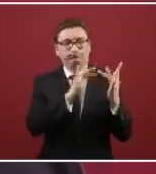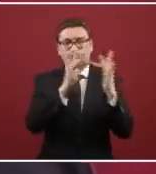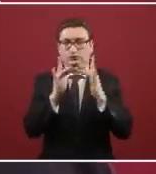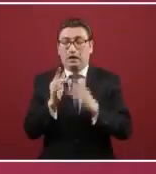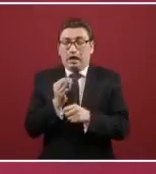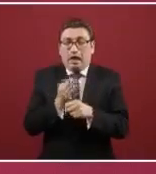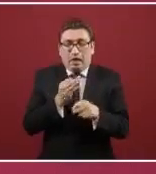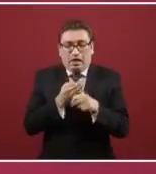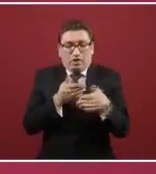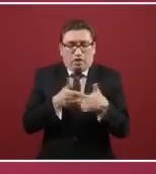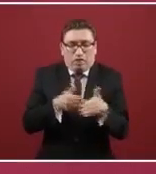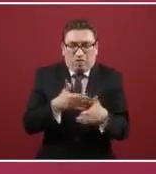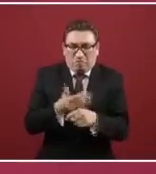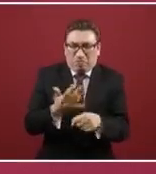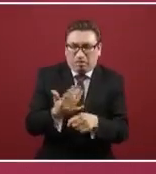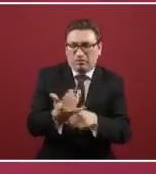limitada,